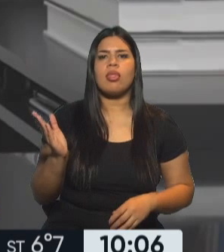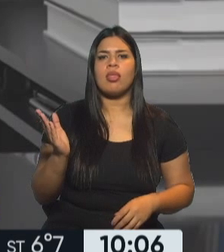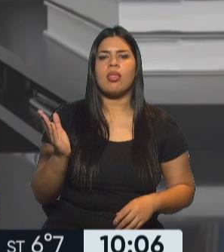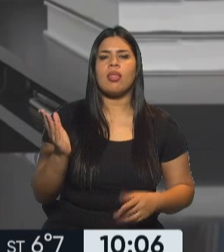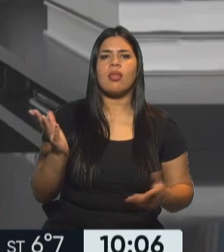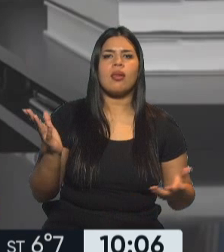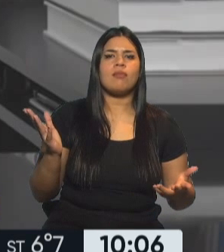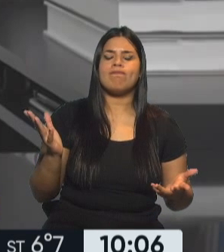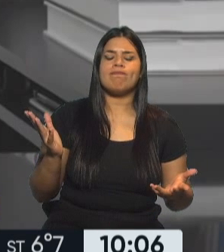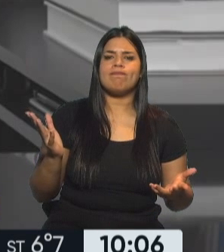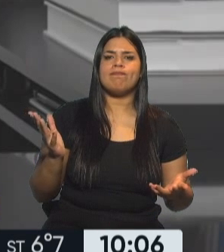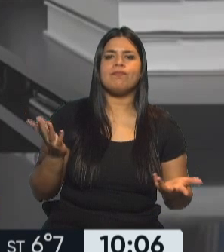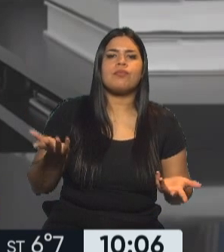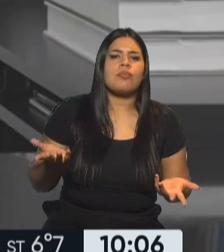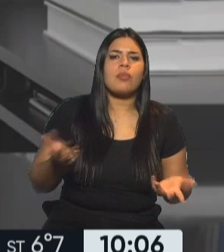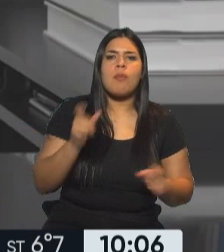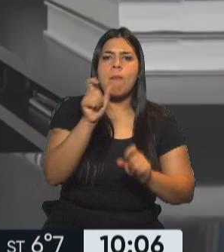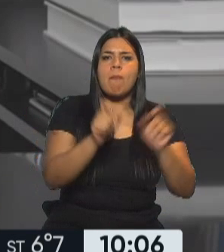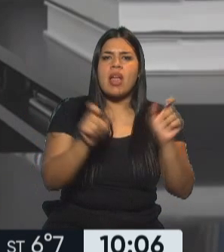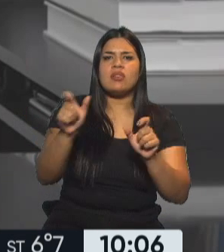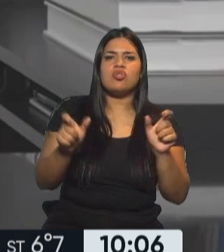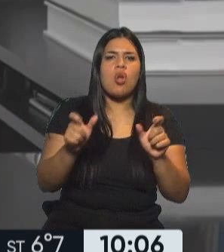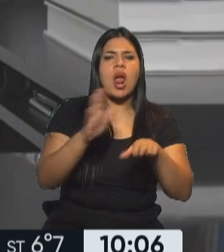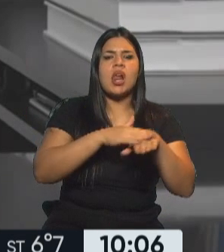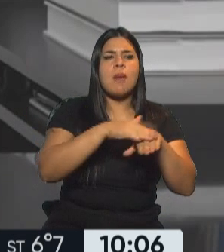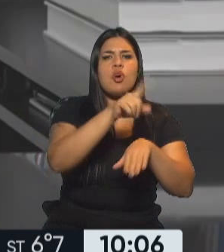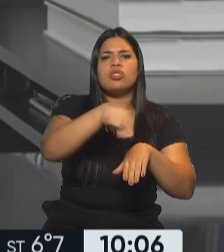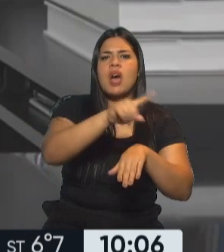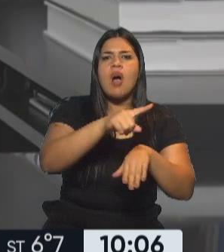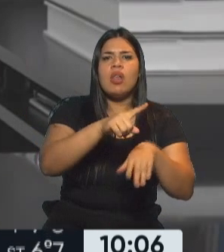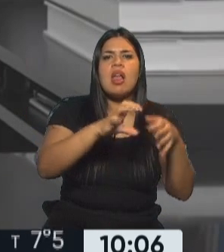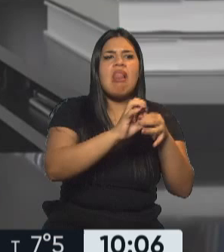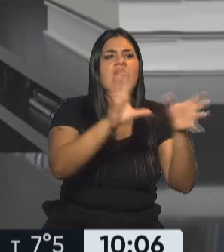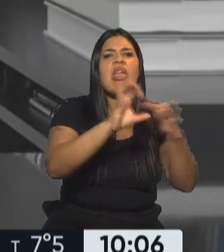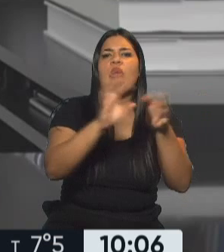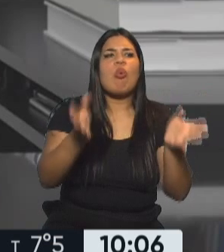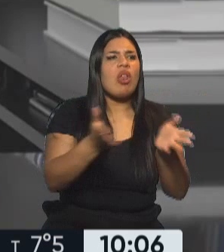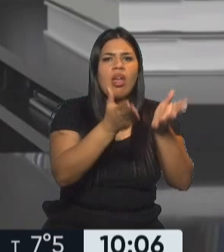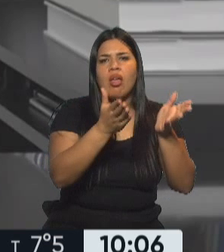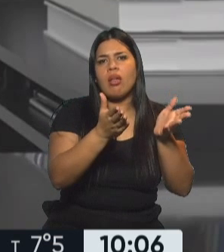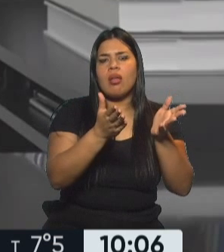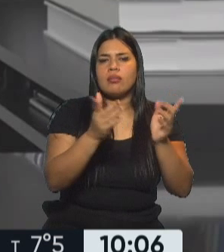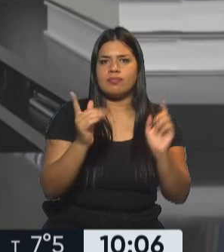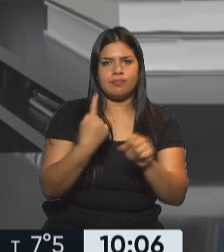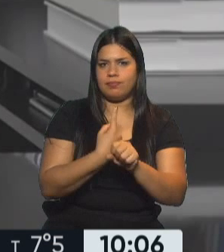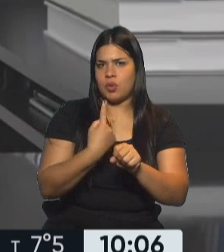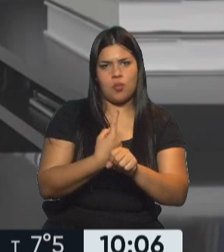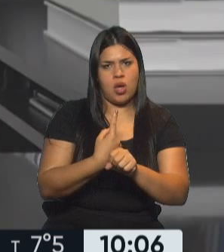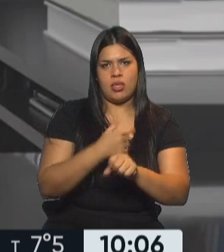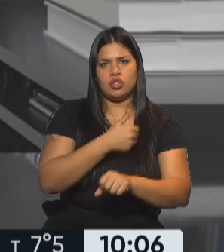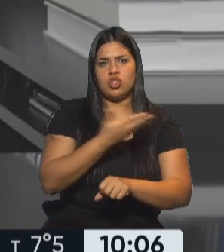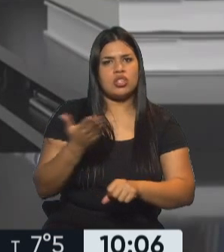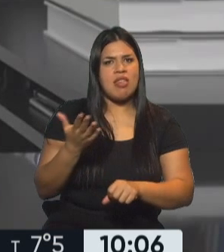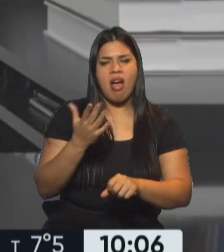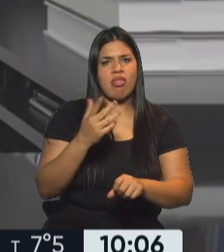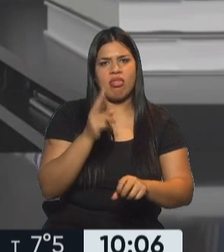permitir que la impunidad se imponga, que los familiares de las víctimas fatales sigan llorando